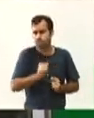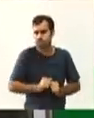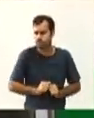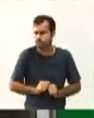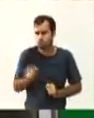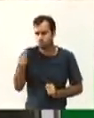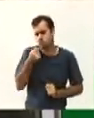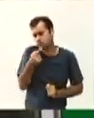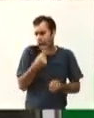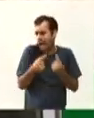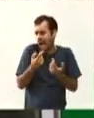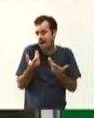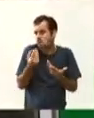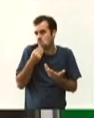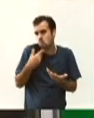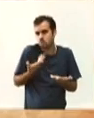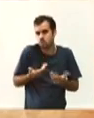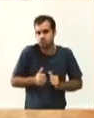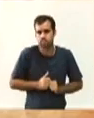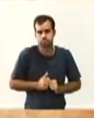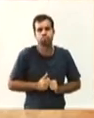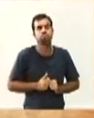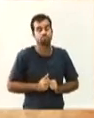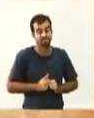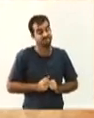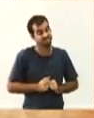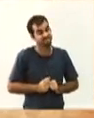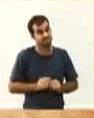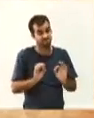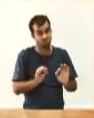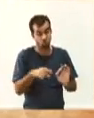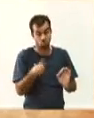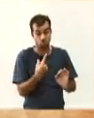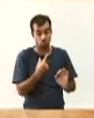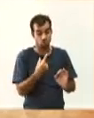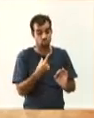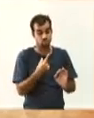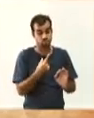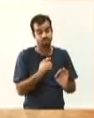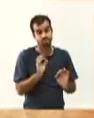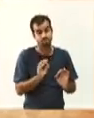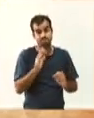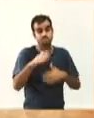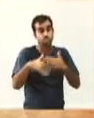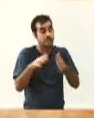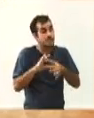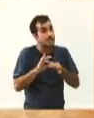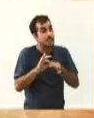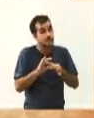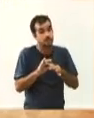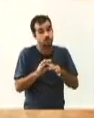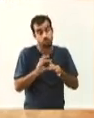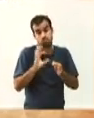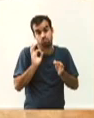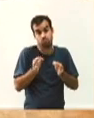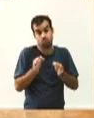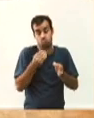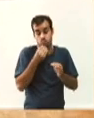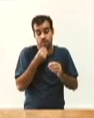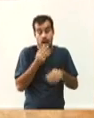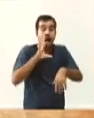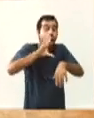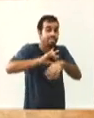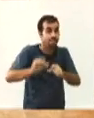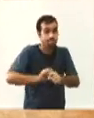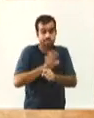decidido a donar y para los jóvenes que ya donaron. Estamos viviendo una situación que puede llamar a temeridad, ¿no?, por el hecho del contagio